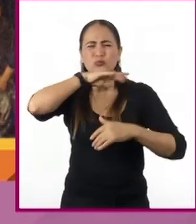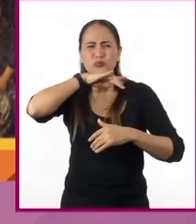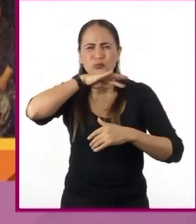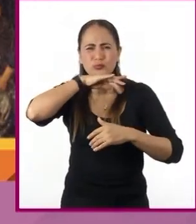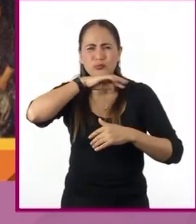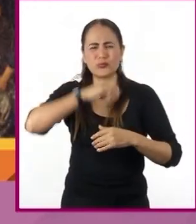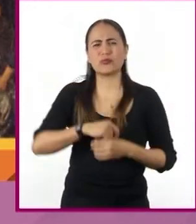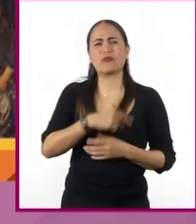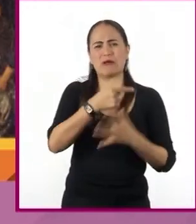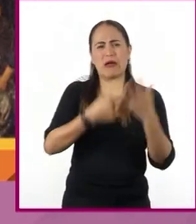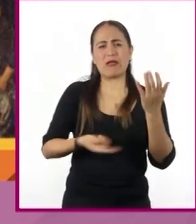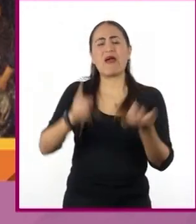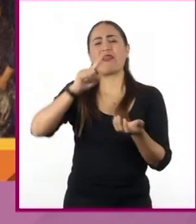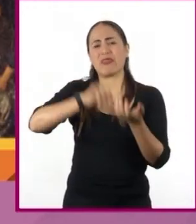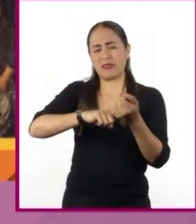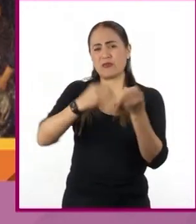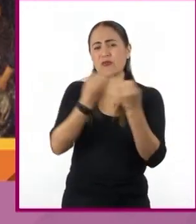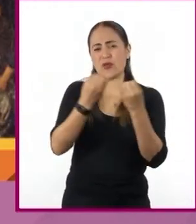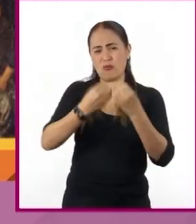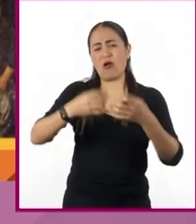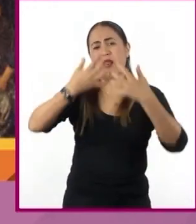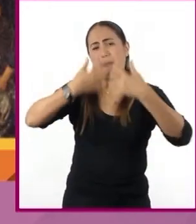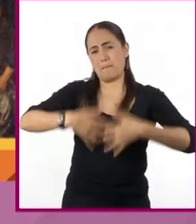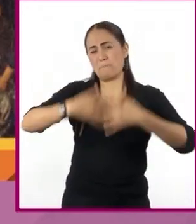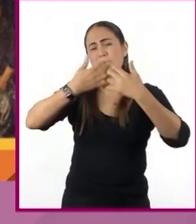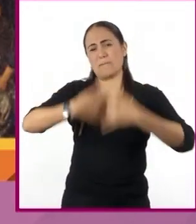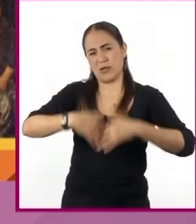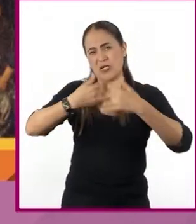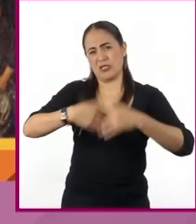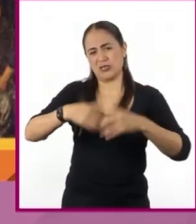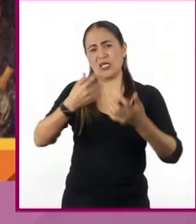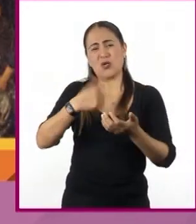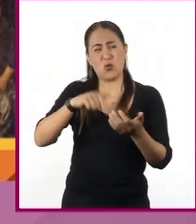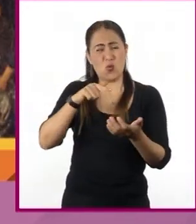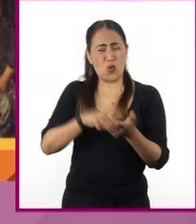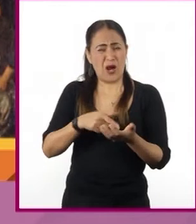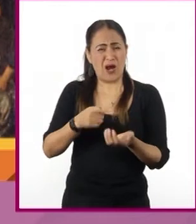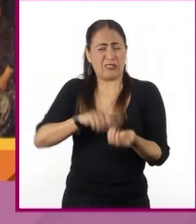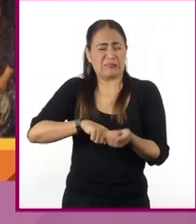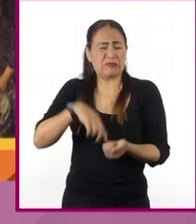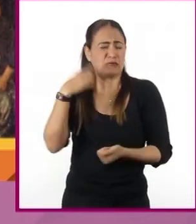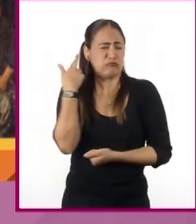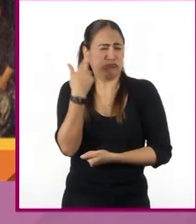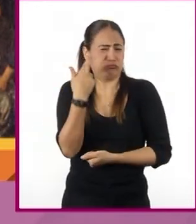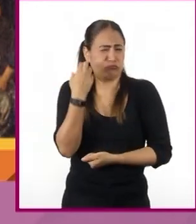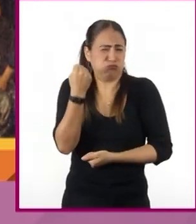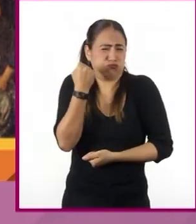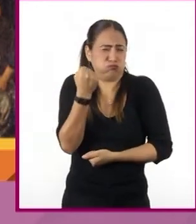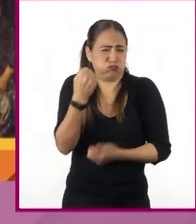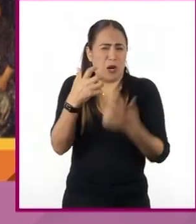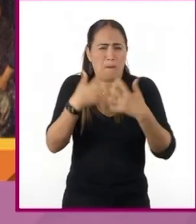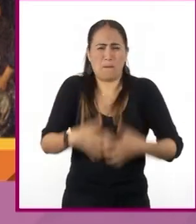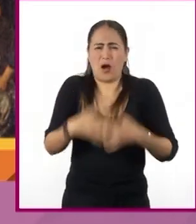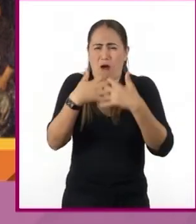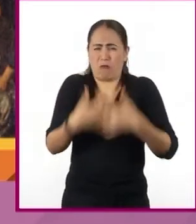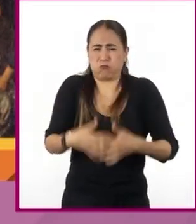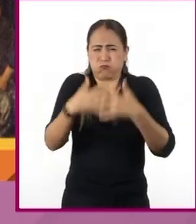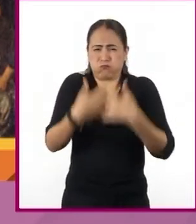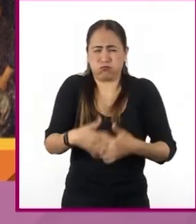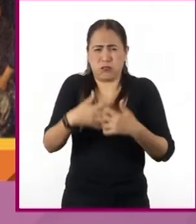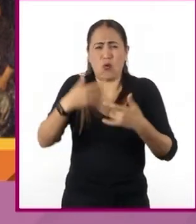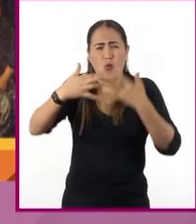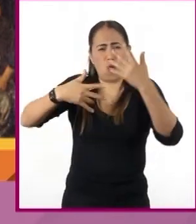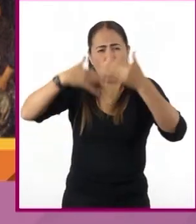existían dentro de las fábricas, que eran los lugares ruidosísimos por el estruendo de las máquinas, en donde el humo